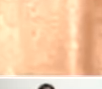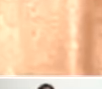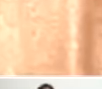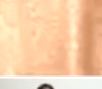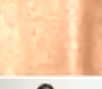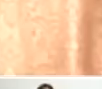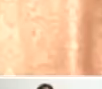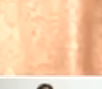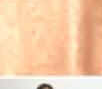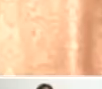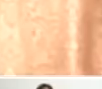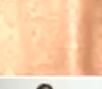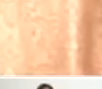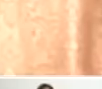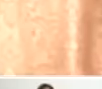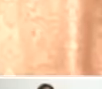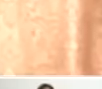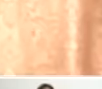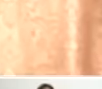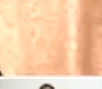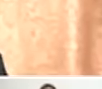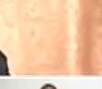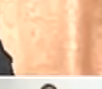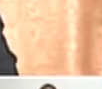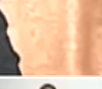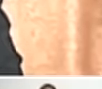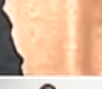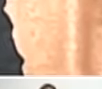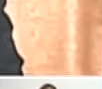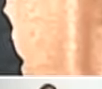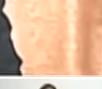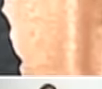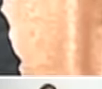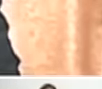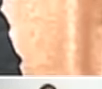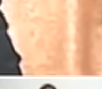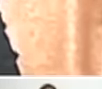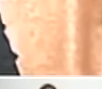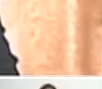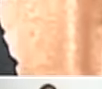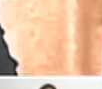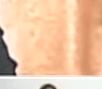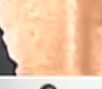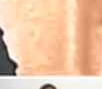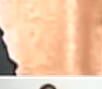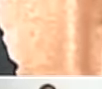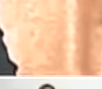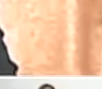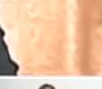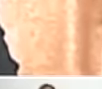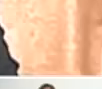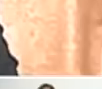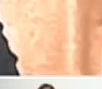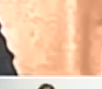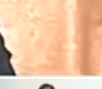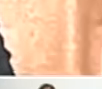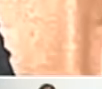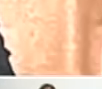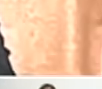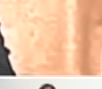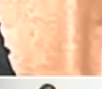la posición que ha tenido nuestro país desde el gran presidente Isaías Medina Angarita,